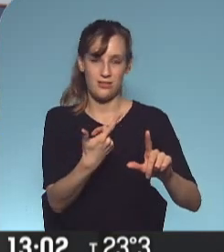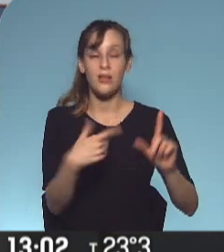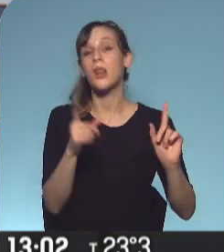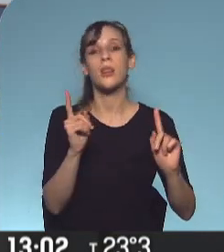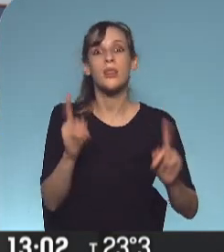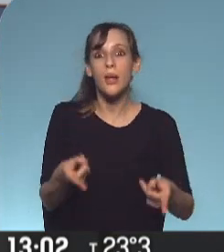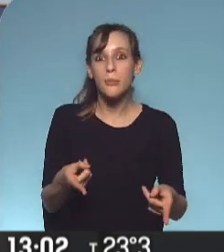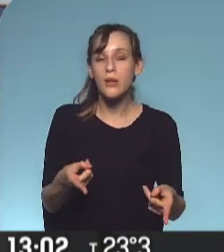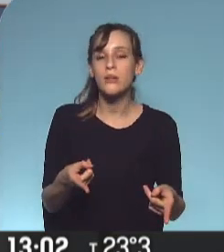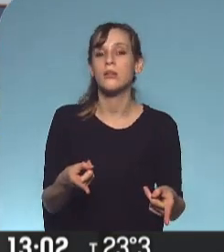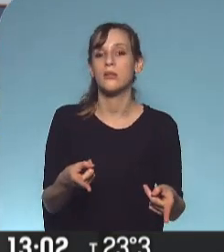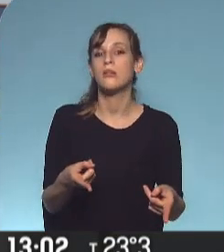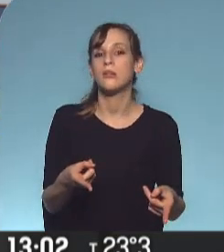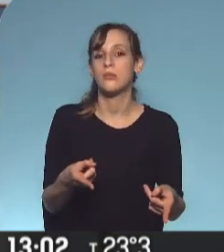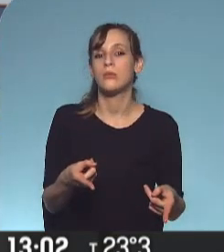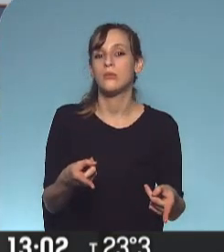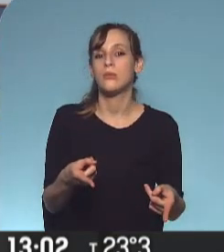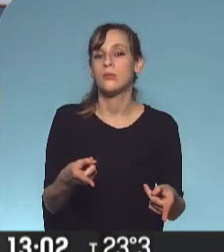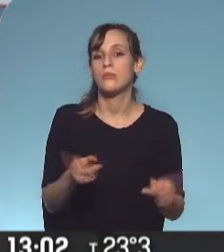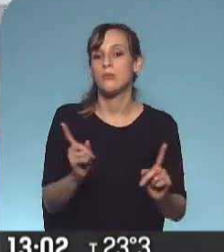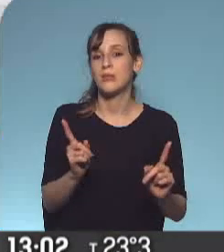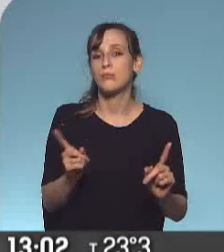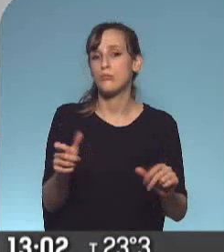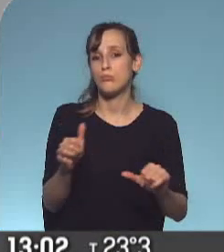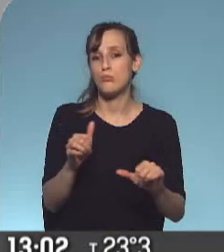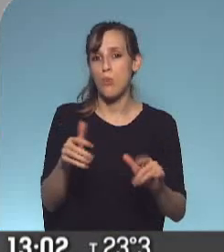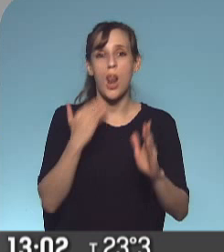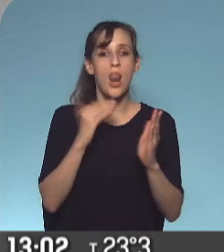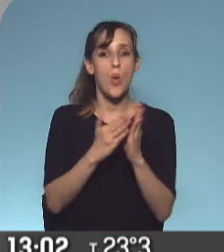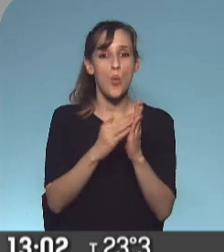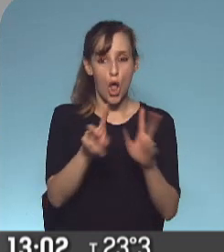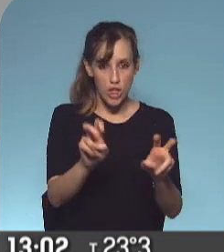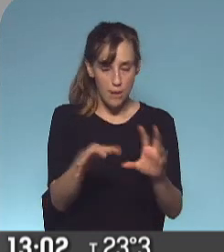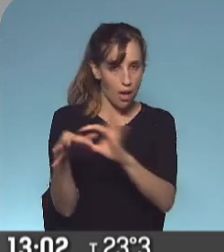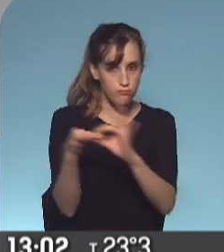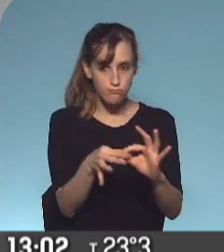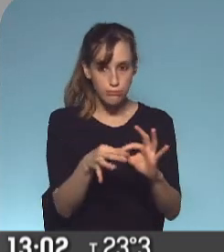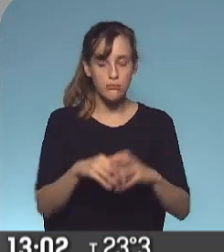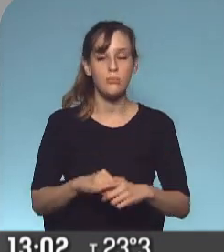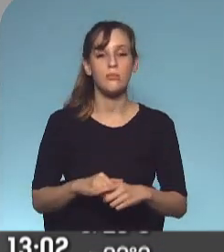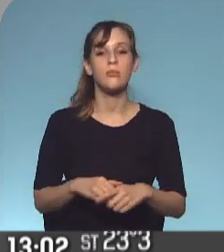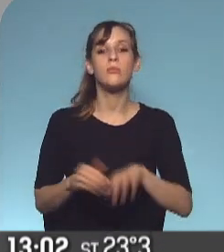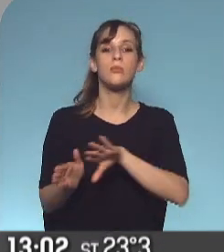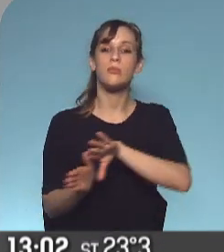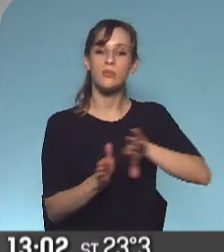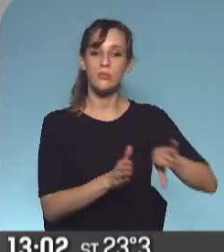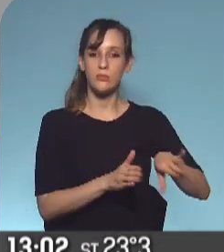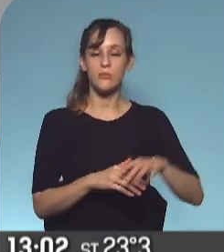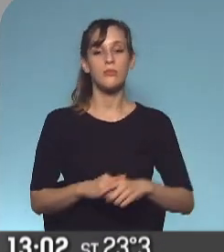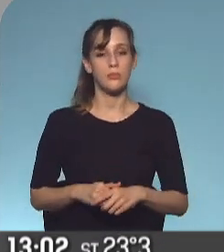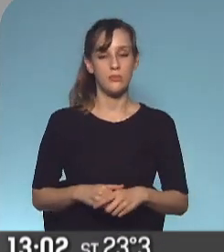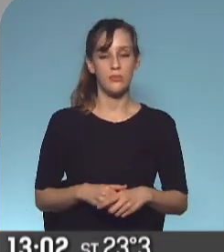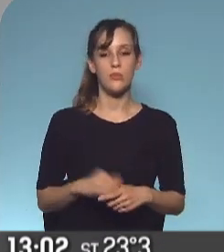de todo lo que se publica en hermanos es una empresa que las análisis que nosotros hicimos